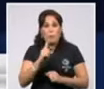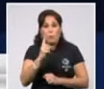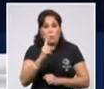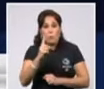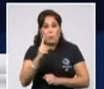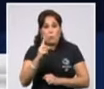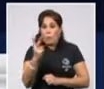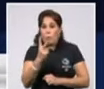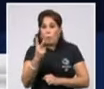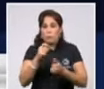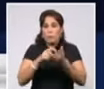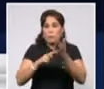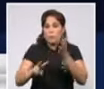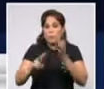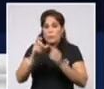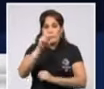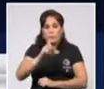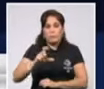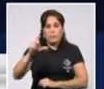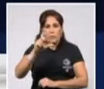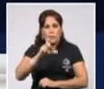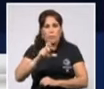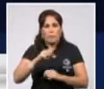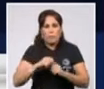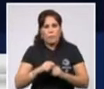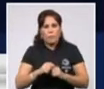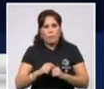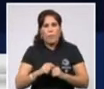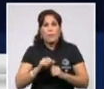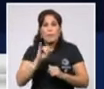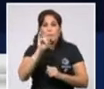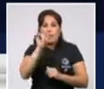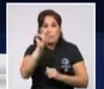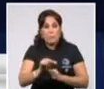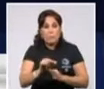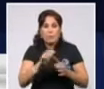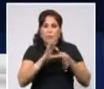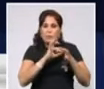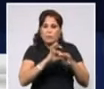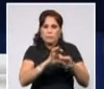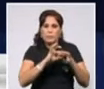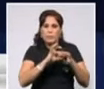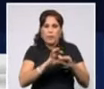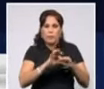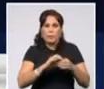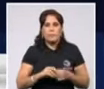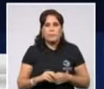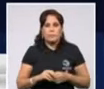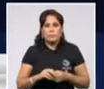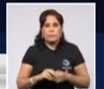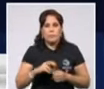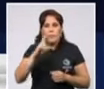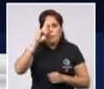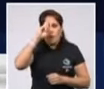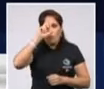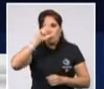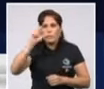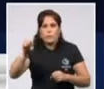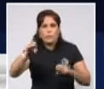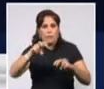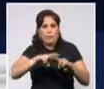los dos en la provincia de Camagüey y 6 pacientes en estado grave en los hospitales de La